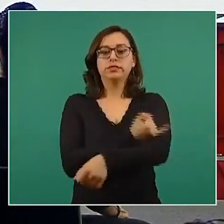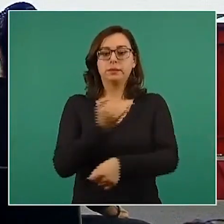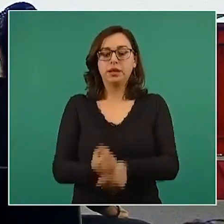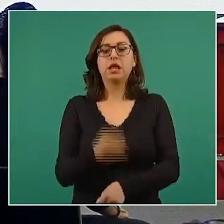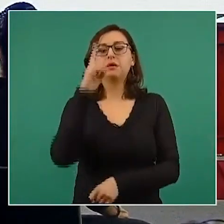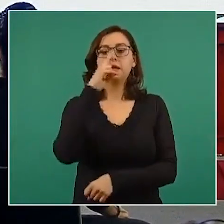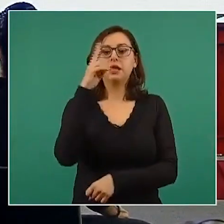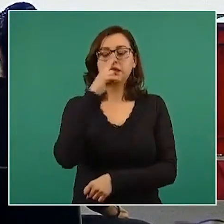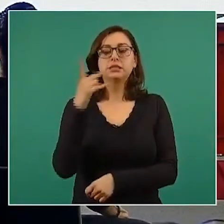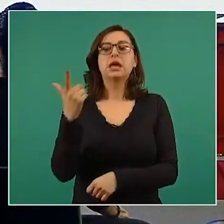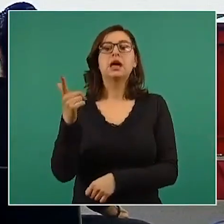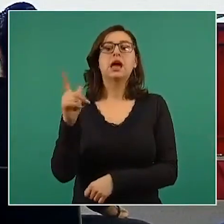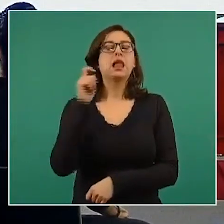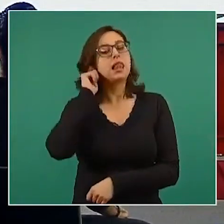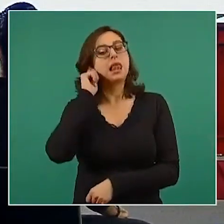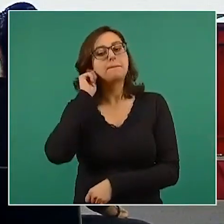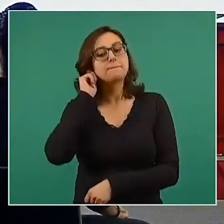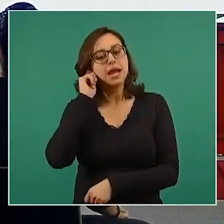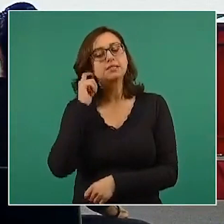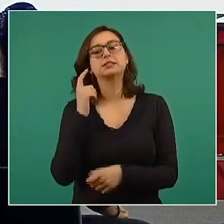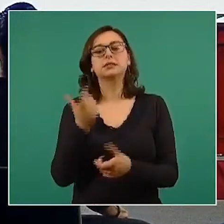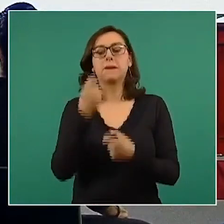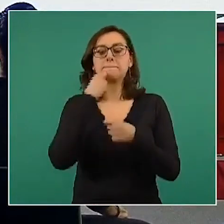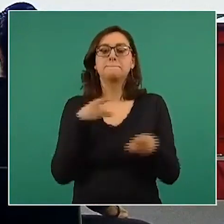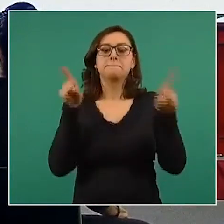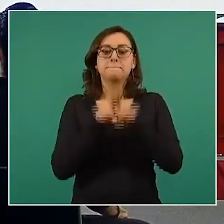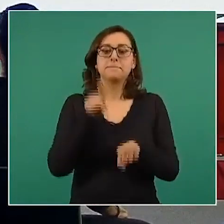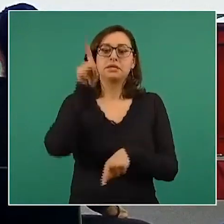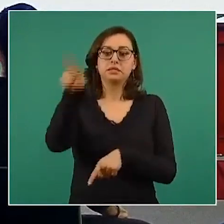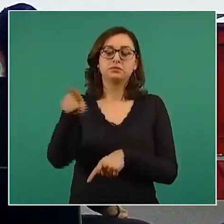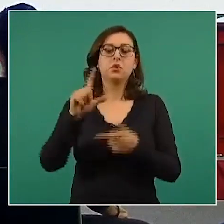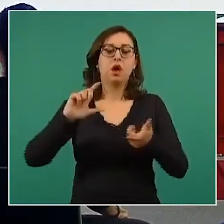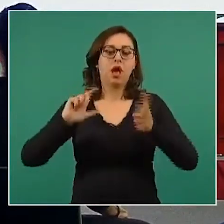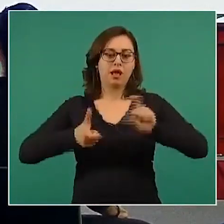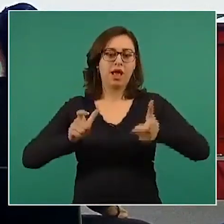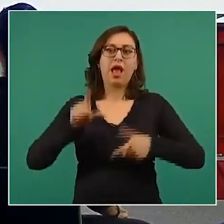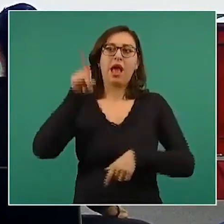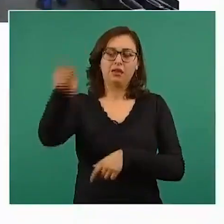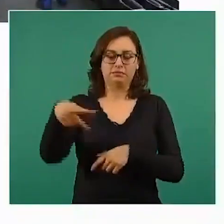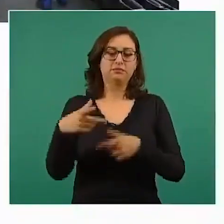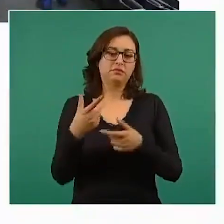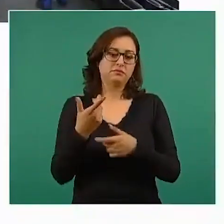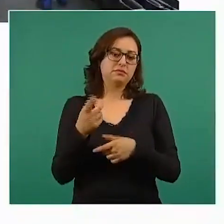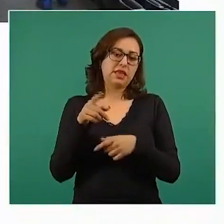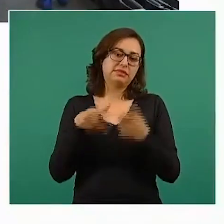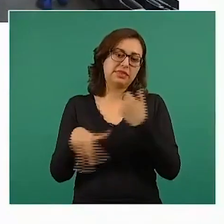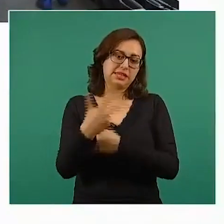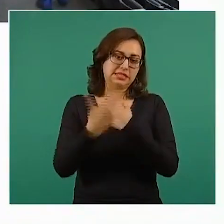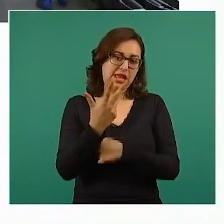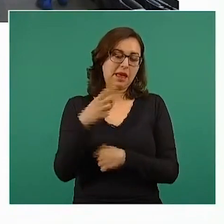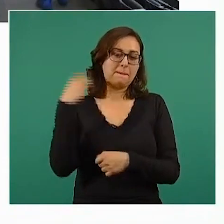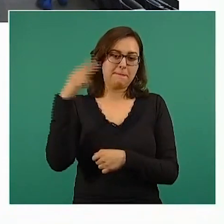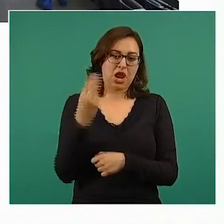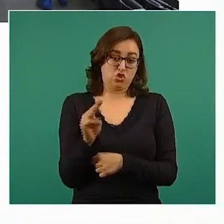Nezahualcóyotl, en La Paz, y por supuesto la apertura en el autódromo del Centro de Atención Temporal, el 13 de mayo del año pasado. Con la apertura